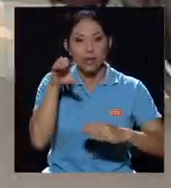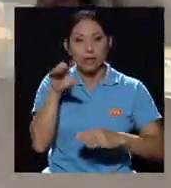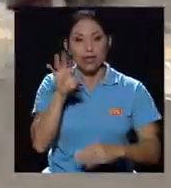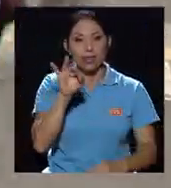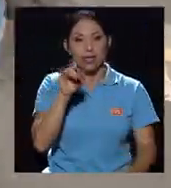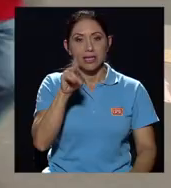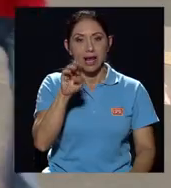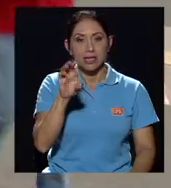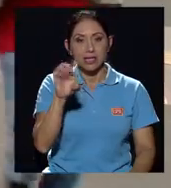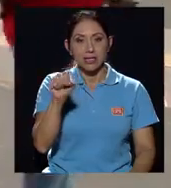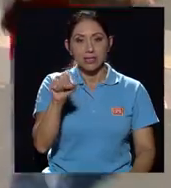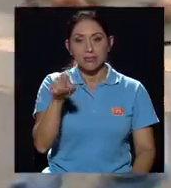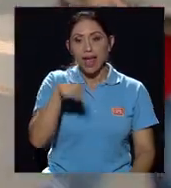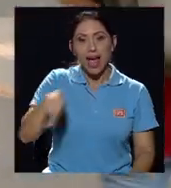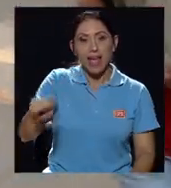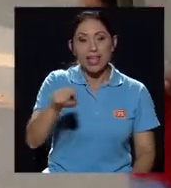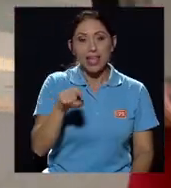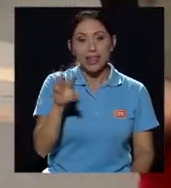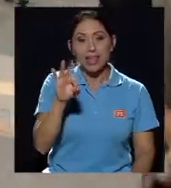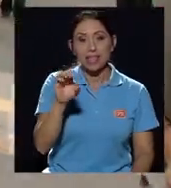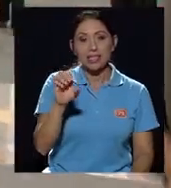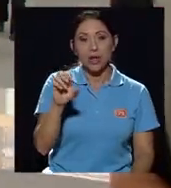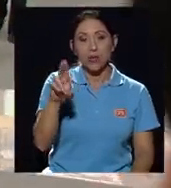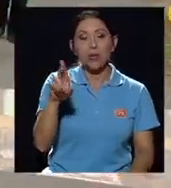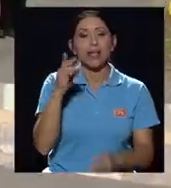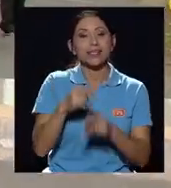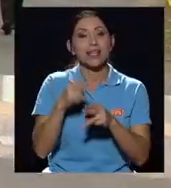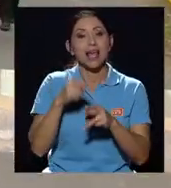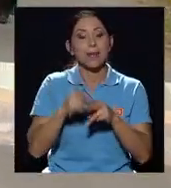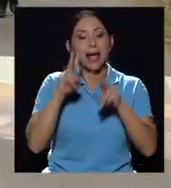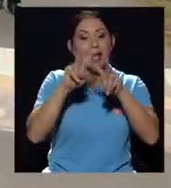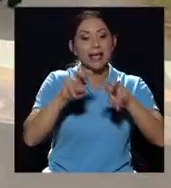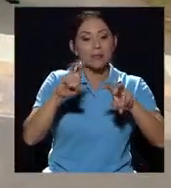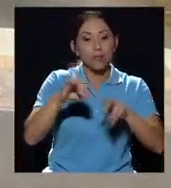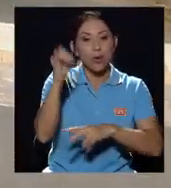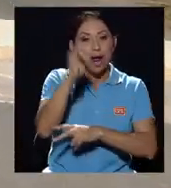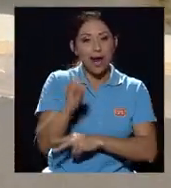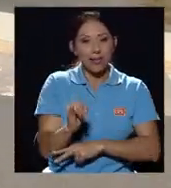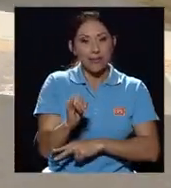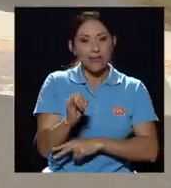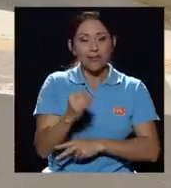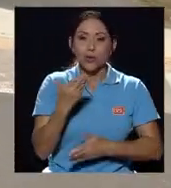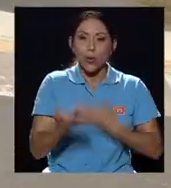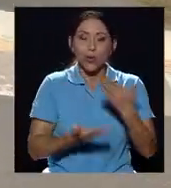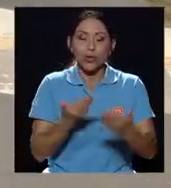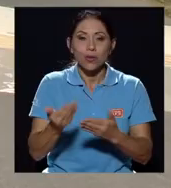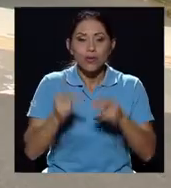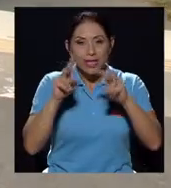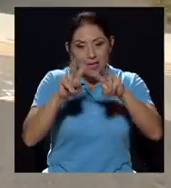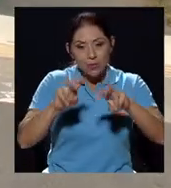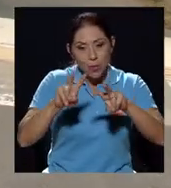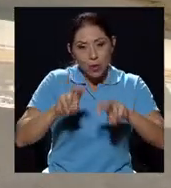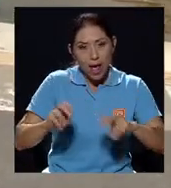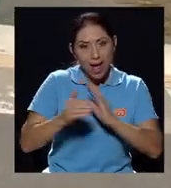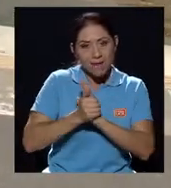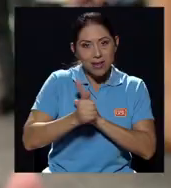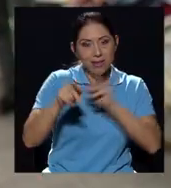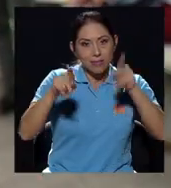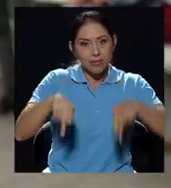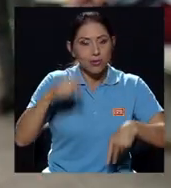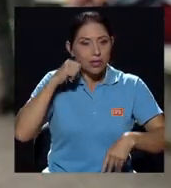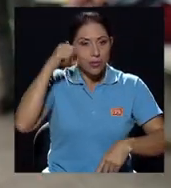lugar, el TCU Explorarte contribuye potenciando las oportunidades de las personas adultas mayores.